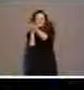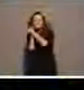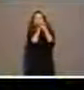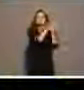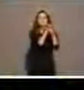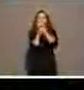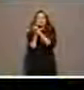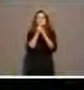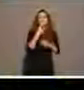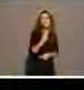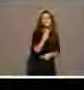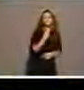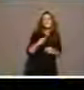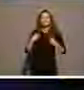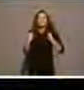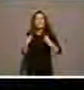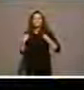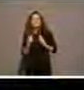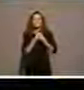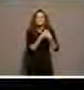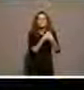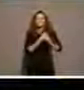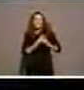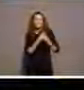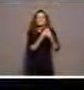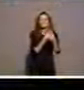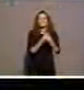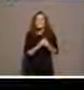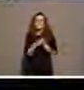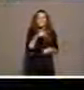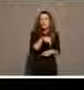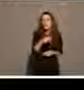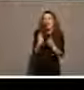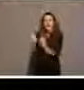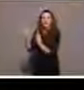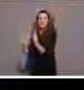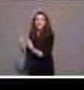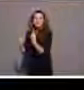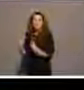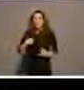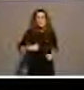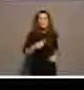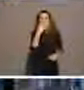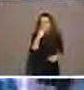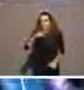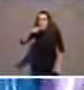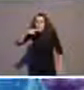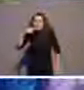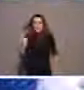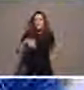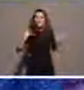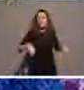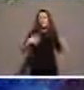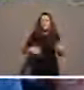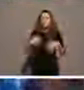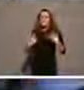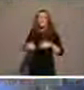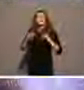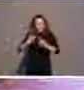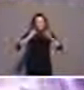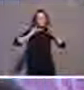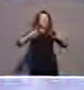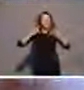Lo pasaremos contigo de bien, habrá a que no le aguante los pies. Marcha más y